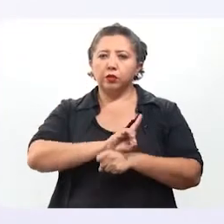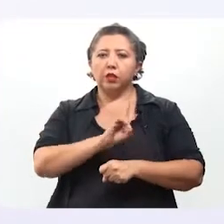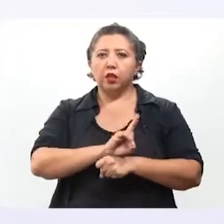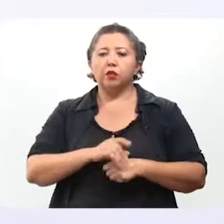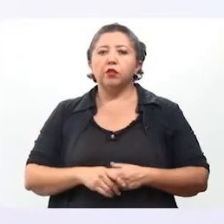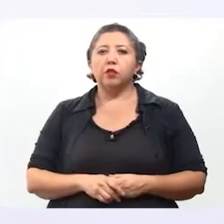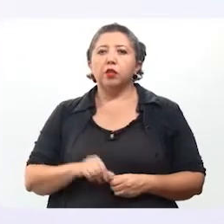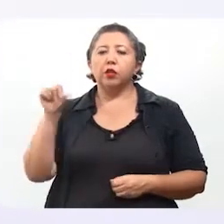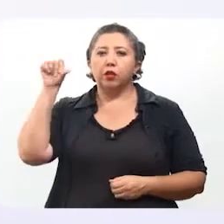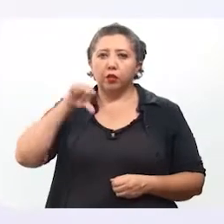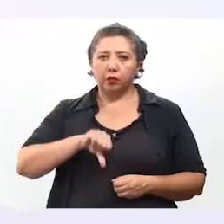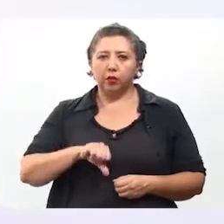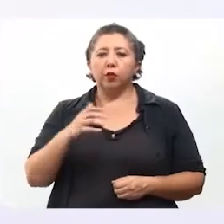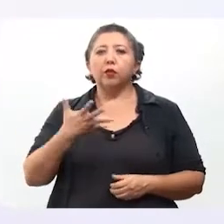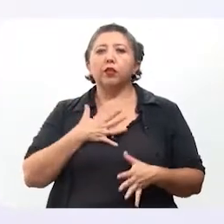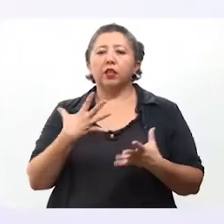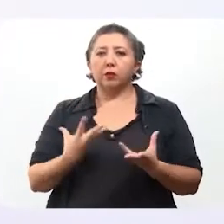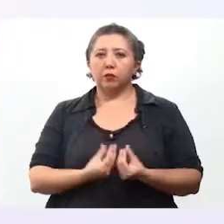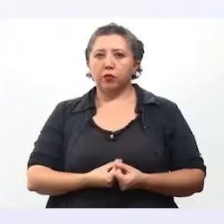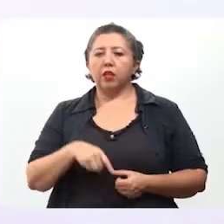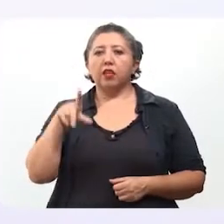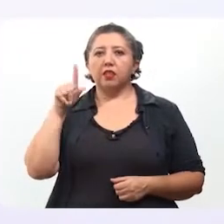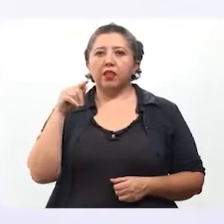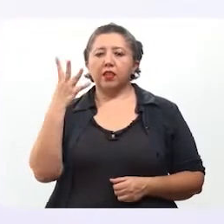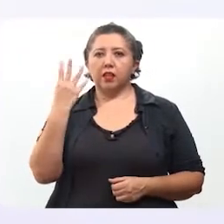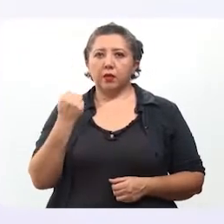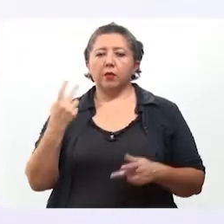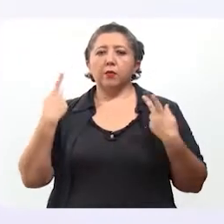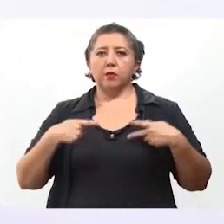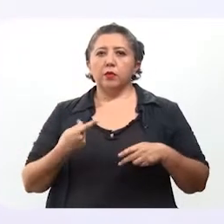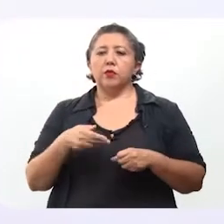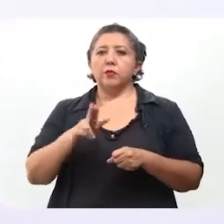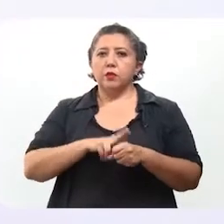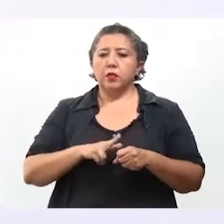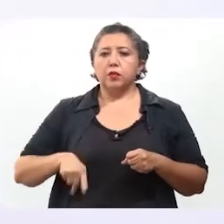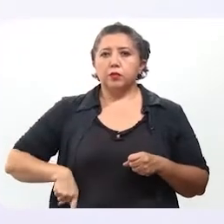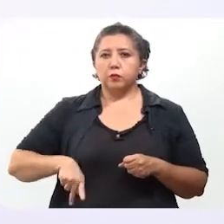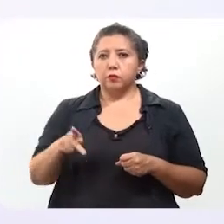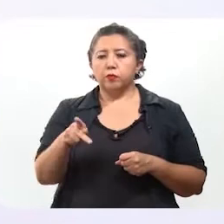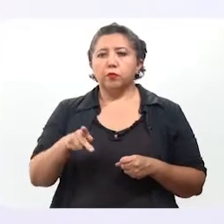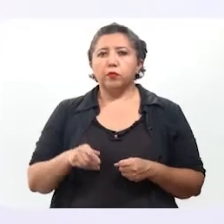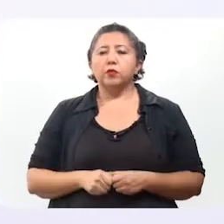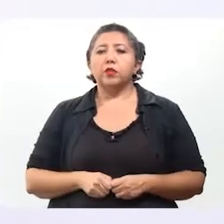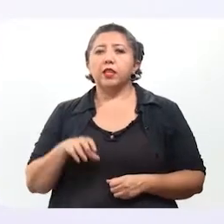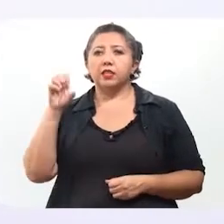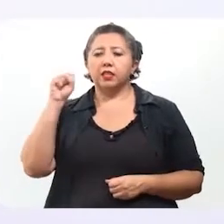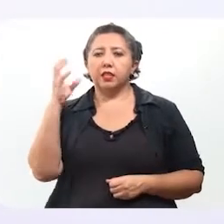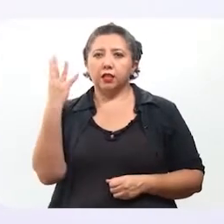los ingresos diarios. El día de hoy tenemos 79 pacientes en hospitales públicos.